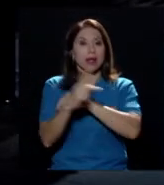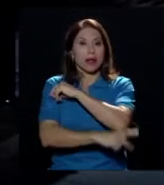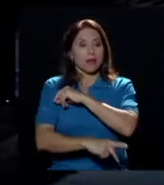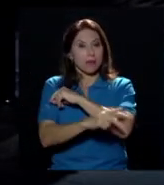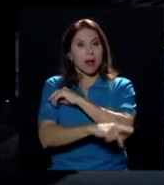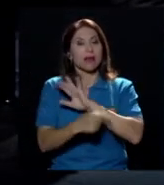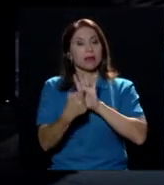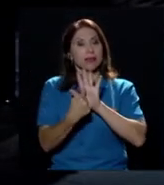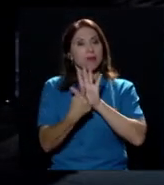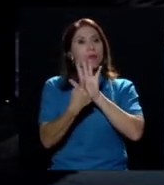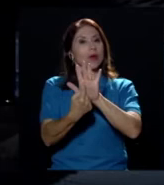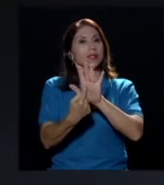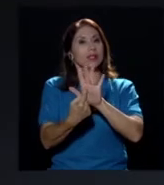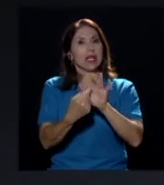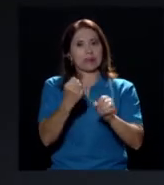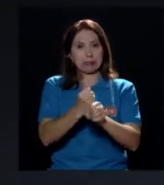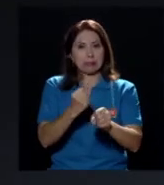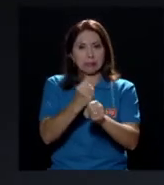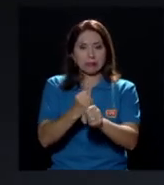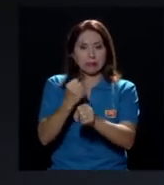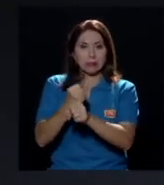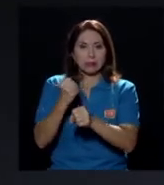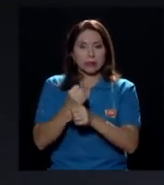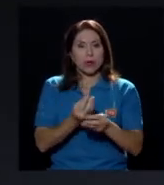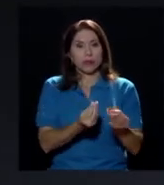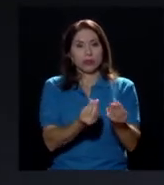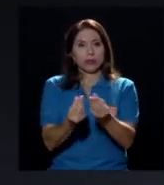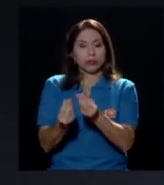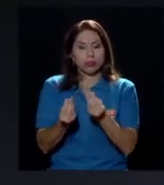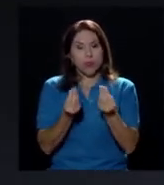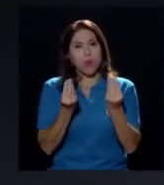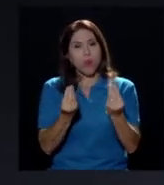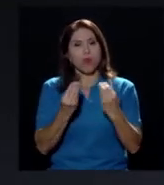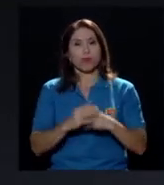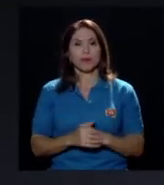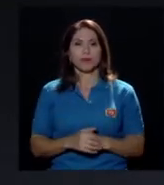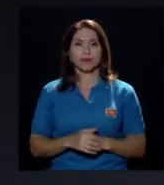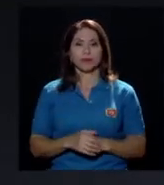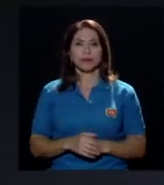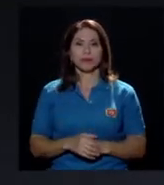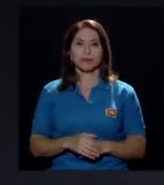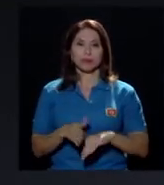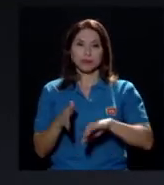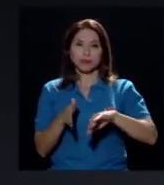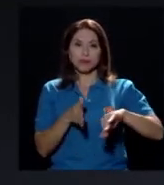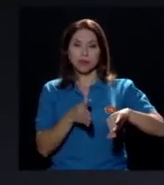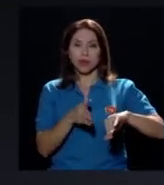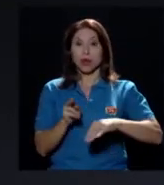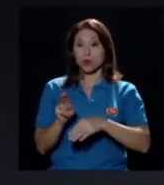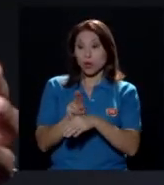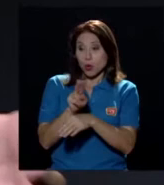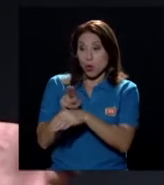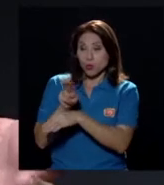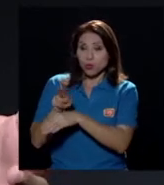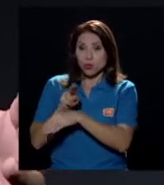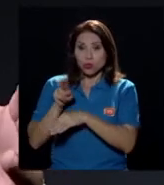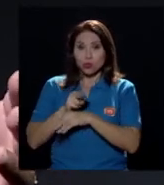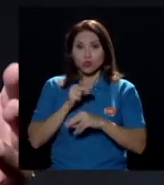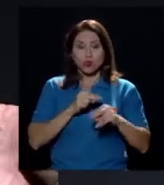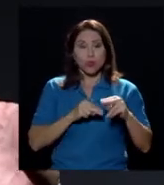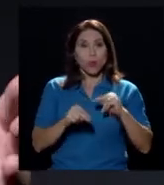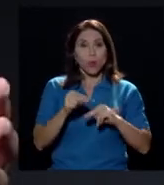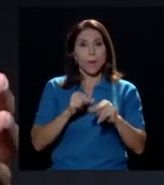muestre altamente productivo. En cuanto al consumo privado, que es una variable